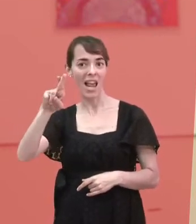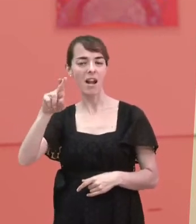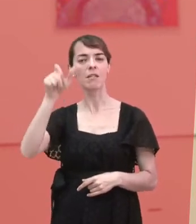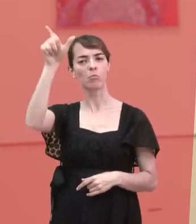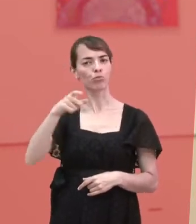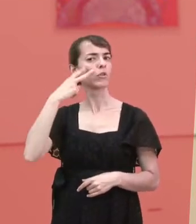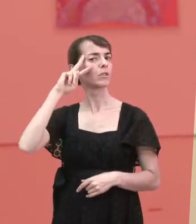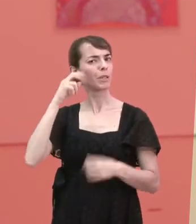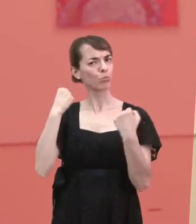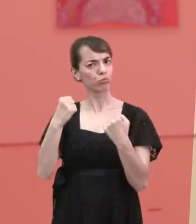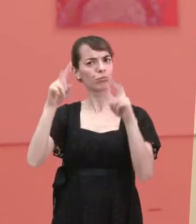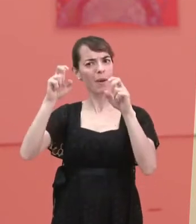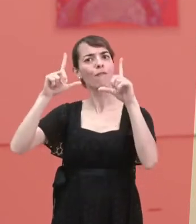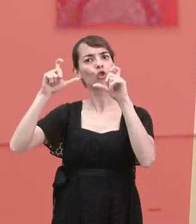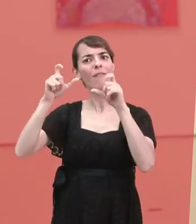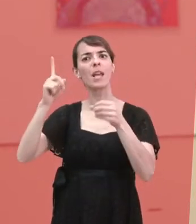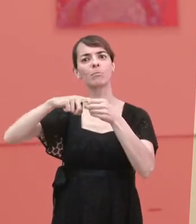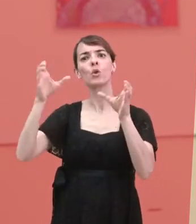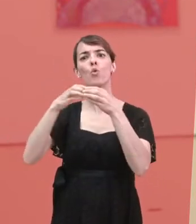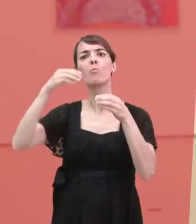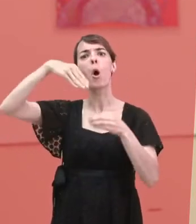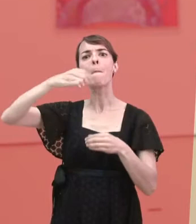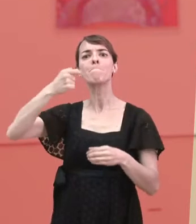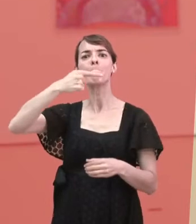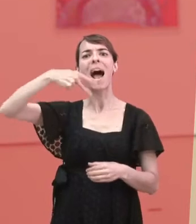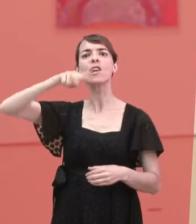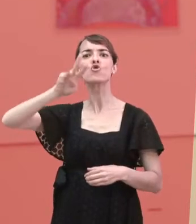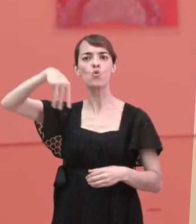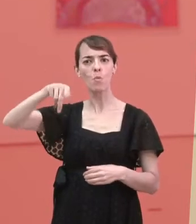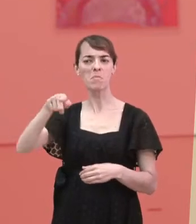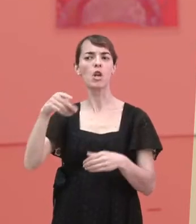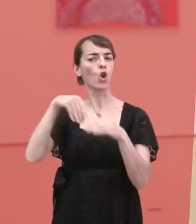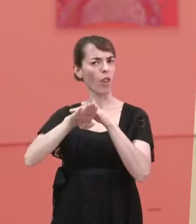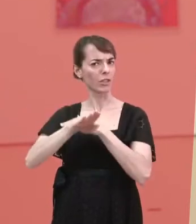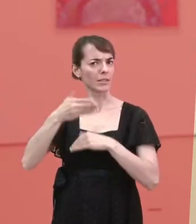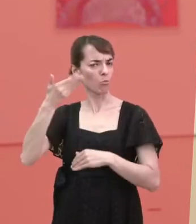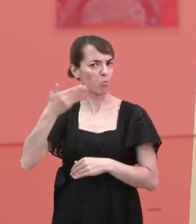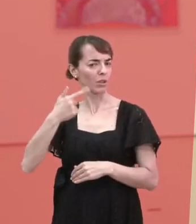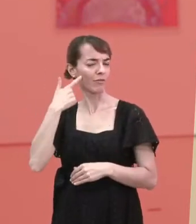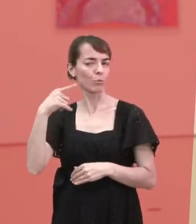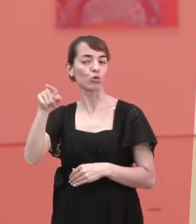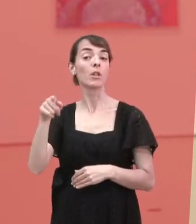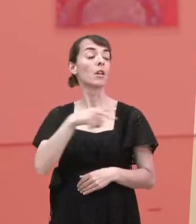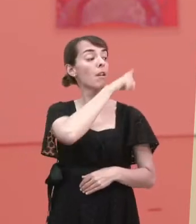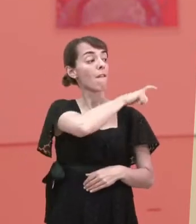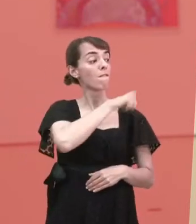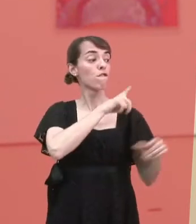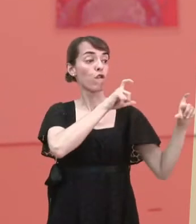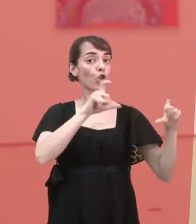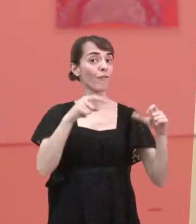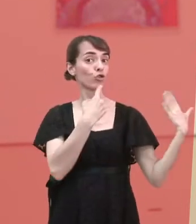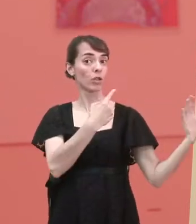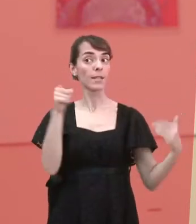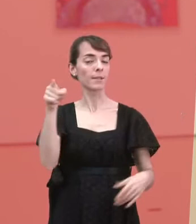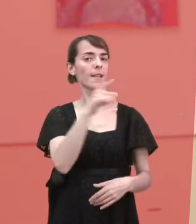Martin Parker, un gran apóstol de la fotografía del grupo Magnum, un gran coleccionista y tal, me escogió